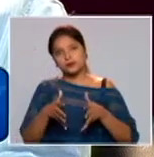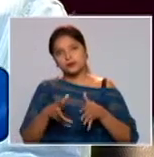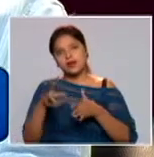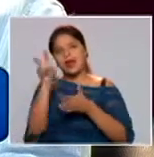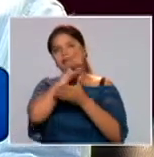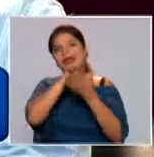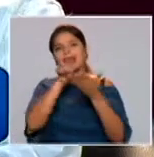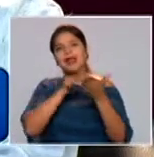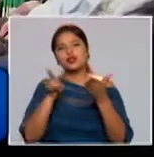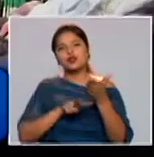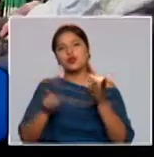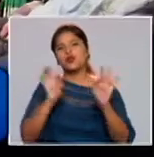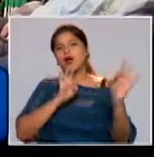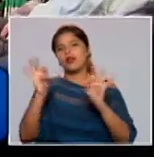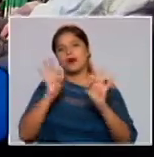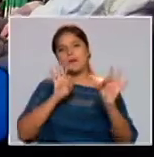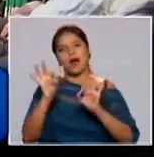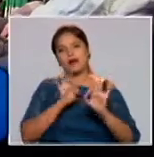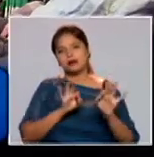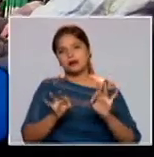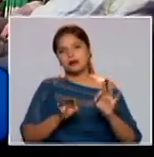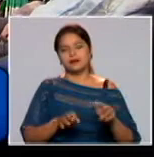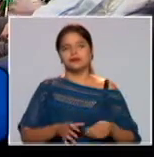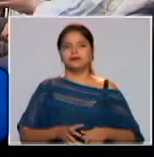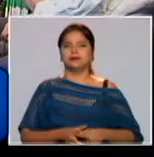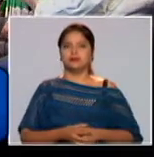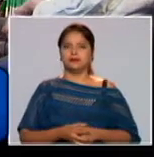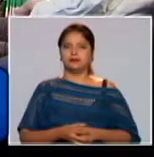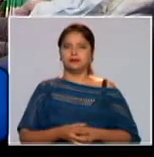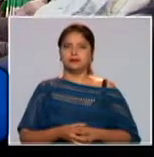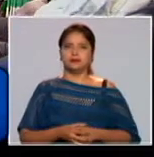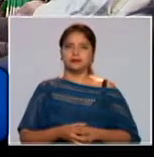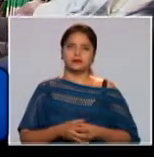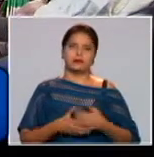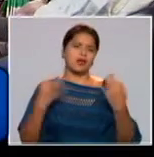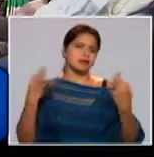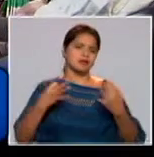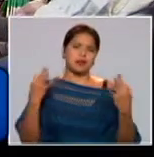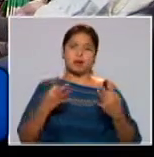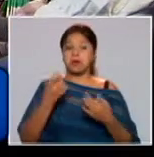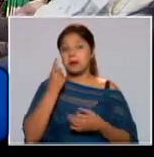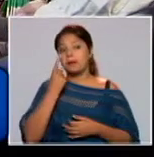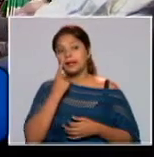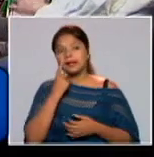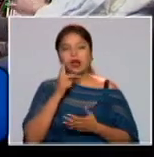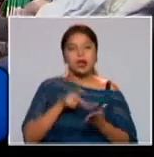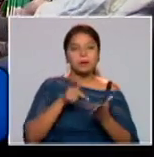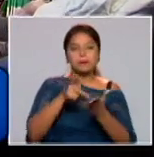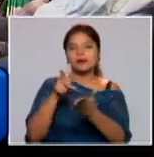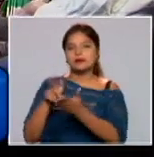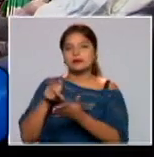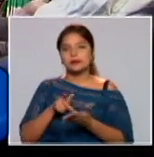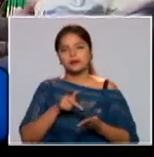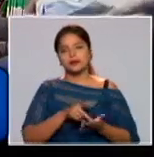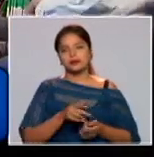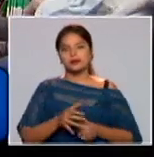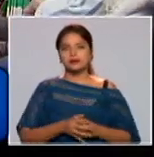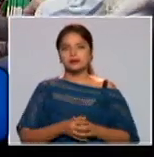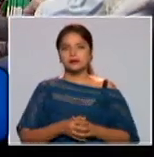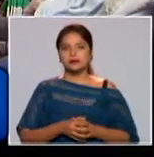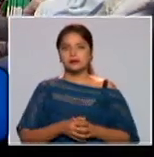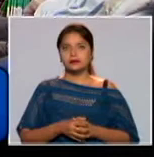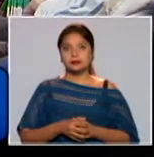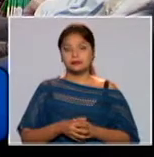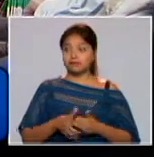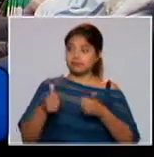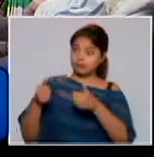lectura dramática con Cosme y Damián decir siempre estamos como pendientes de Qué bueno o sea que esta corporación